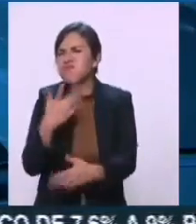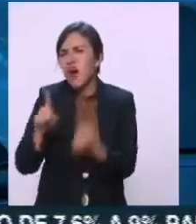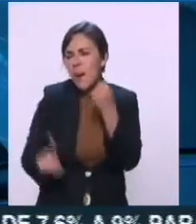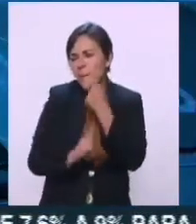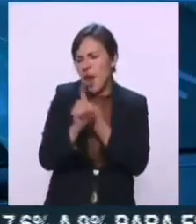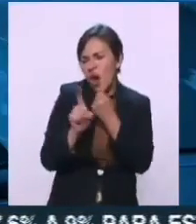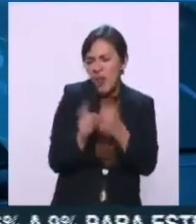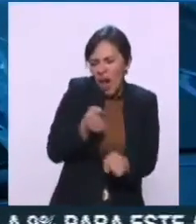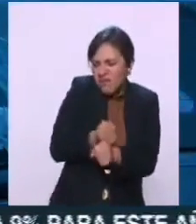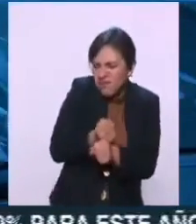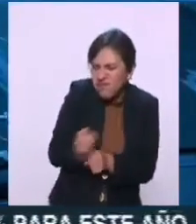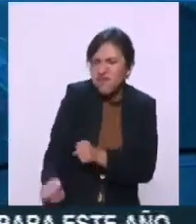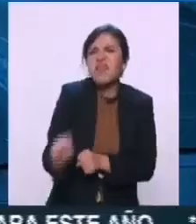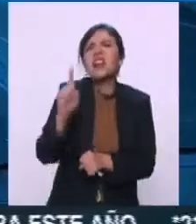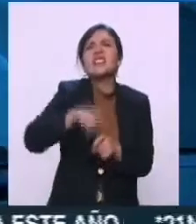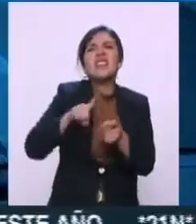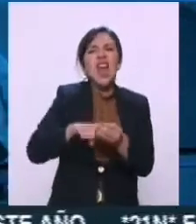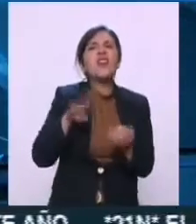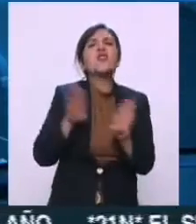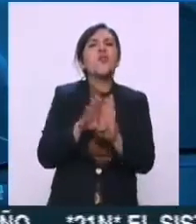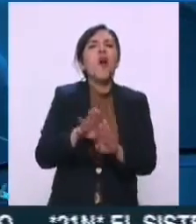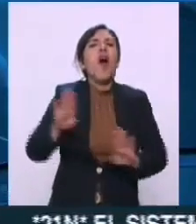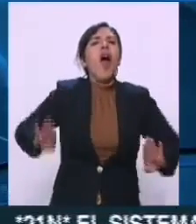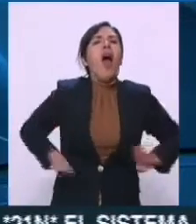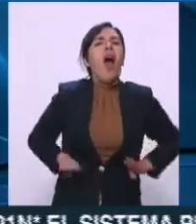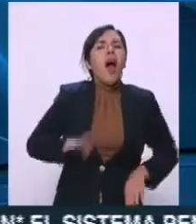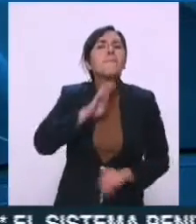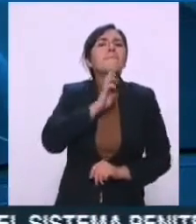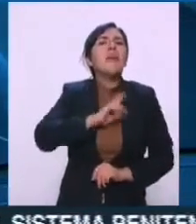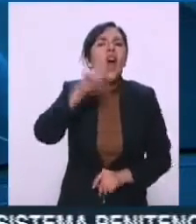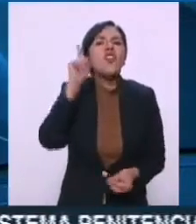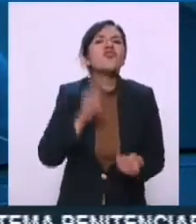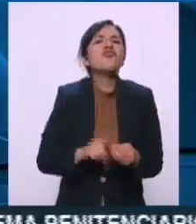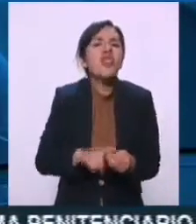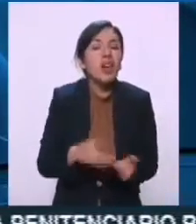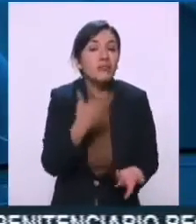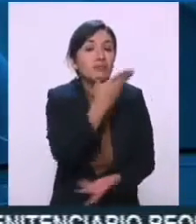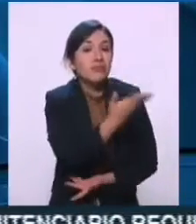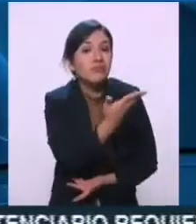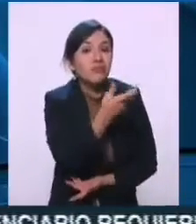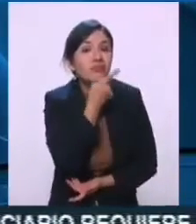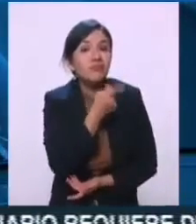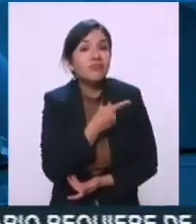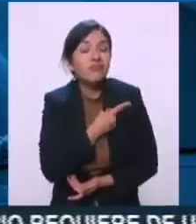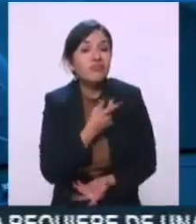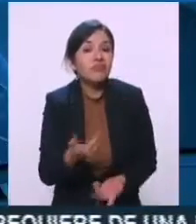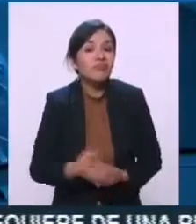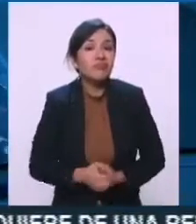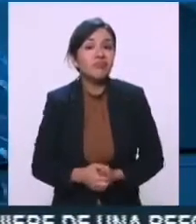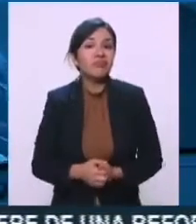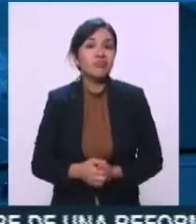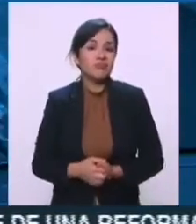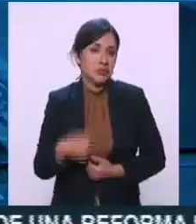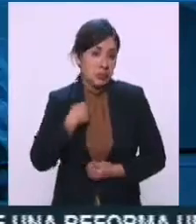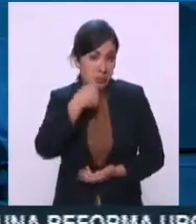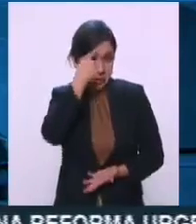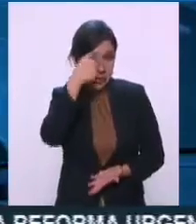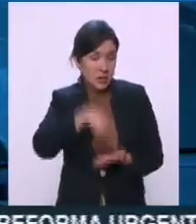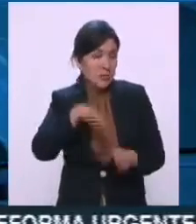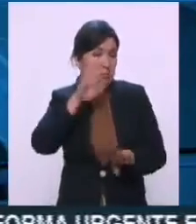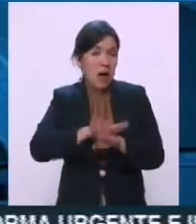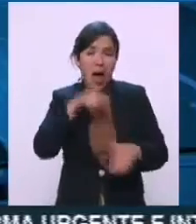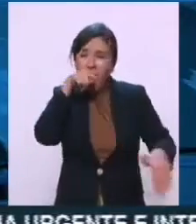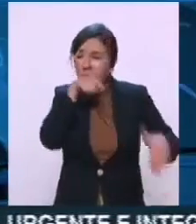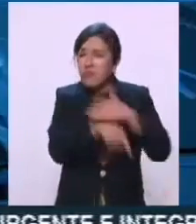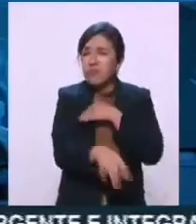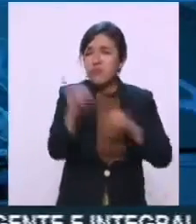conviene tener a este país convulso por la realidad del narcotráfico? ¿A quién conviene, Víctor? ¿A quién? Yo creo que hay intereses muy